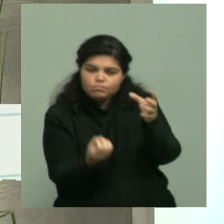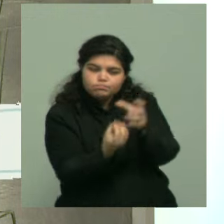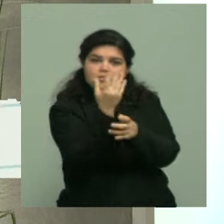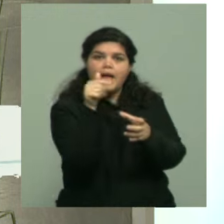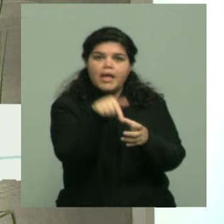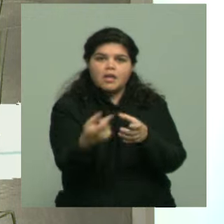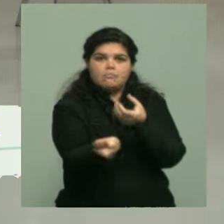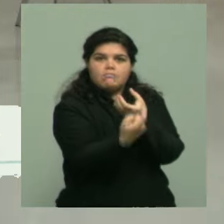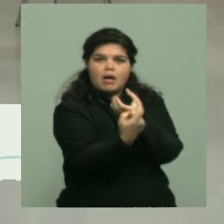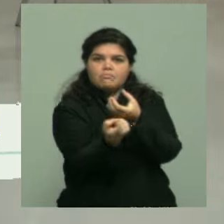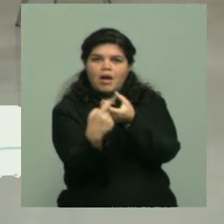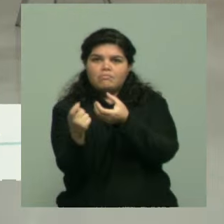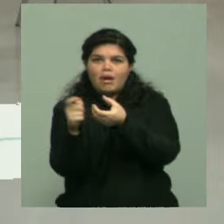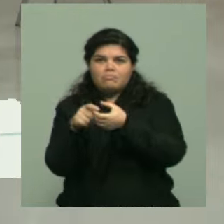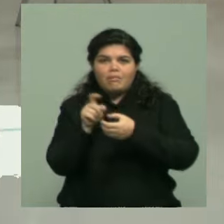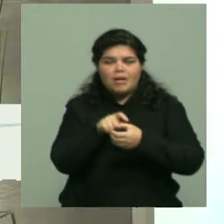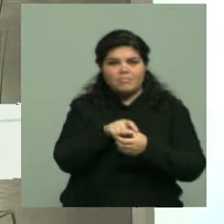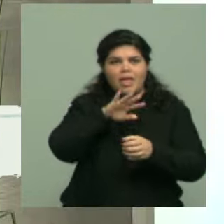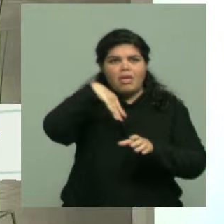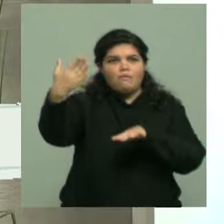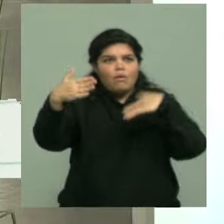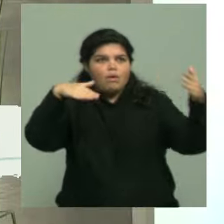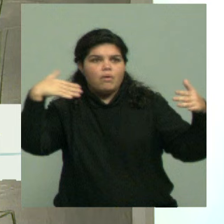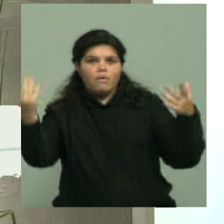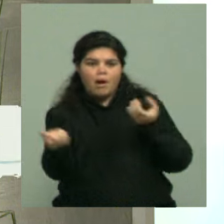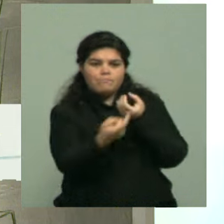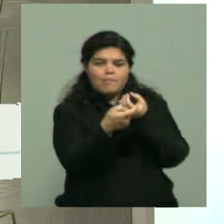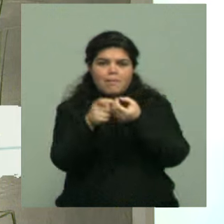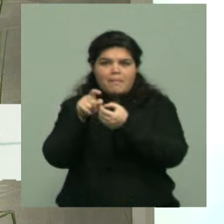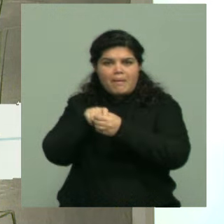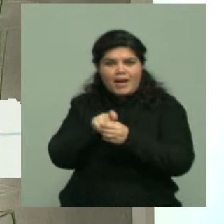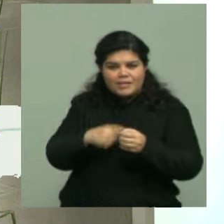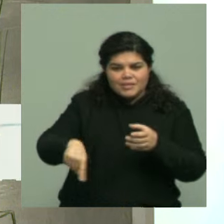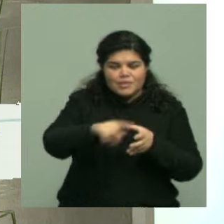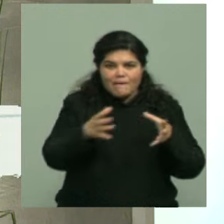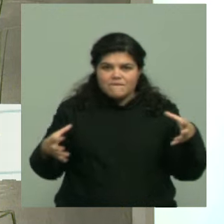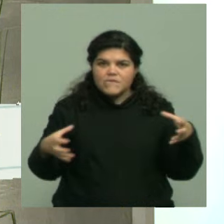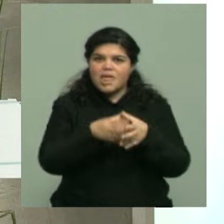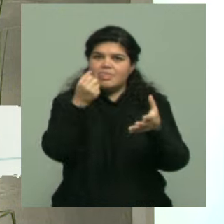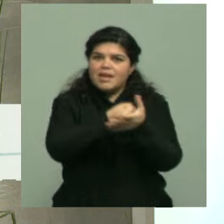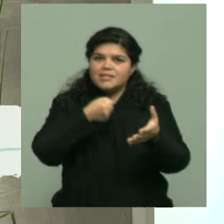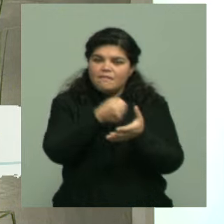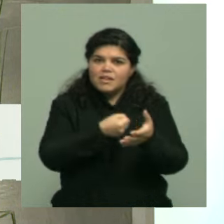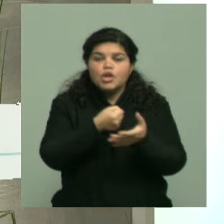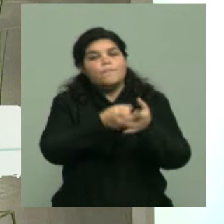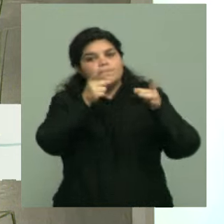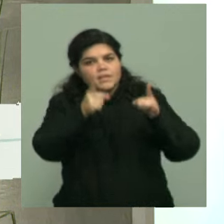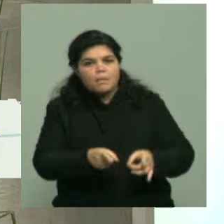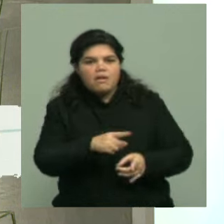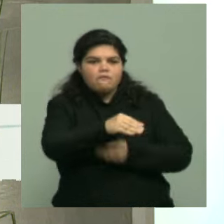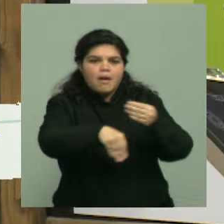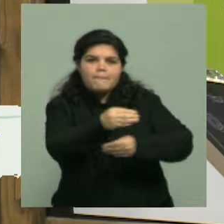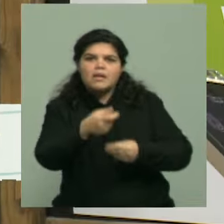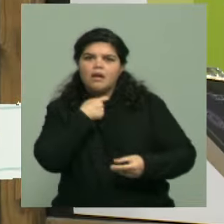sumando gente que viene de otros lados, ¿no? Exacto. Que imagino es muy lindo el desafío y además la inquietud también de esas familias de decir, bueno, seamos parte de esto